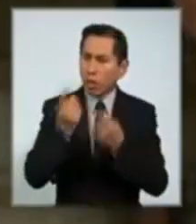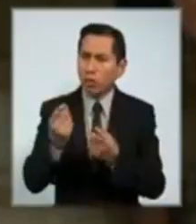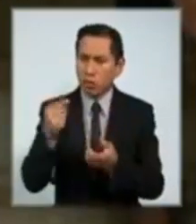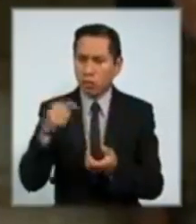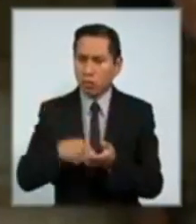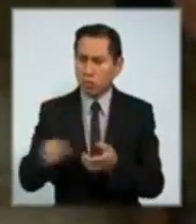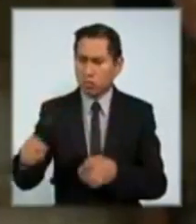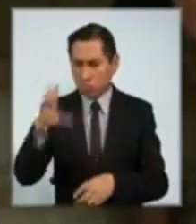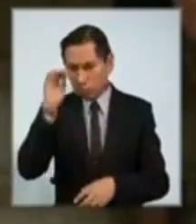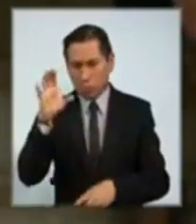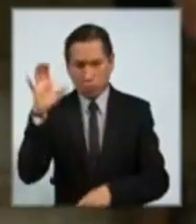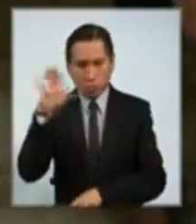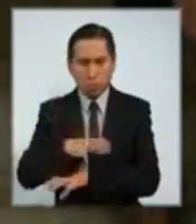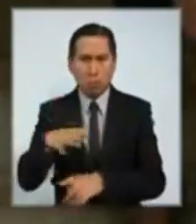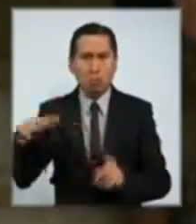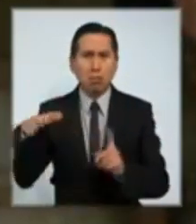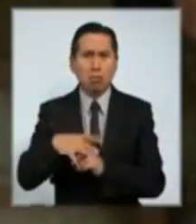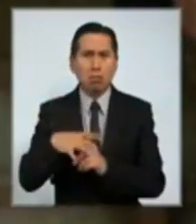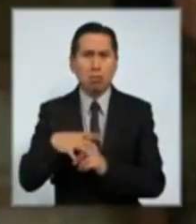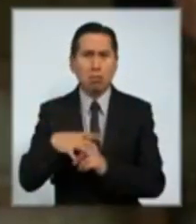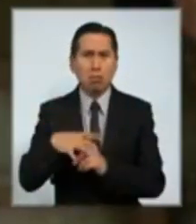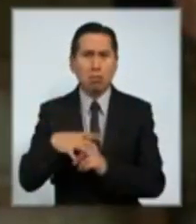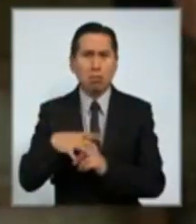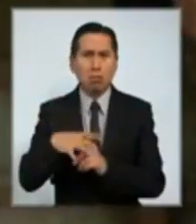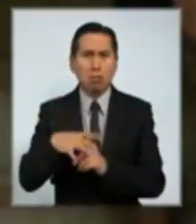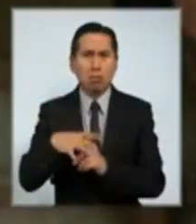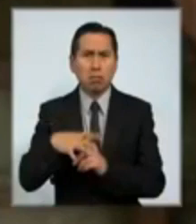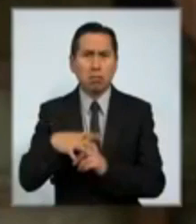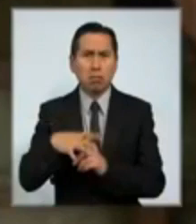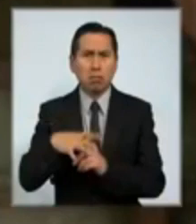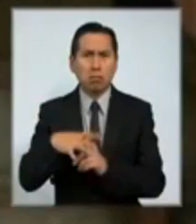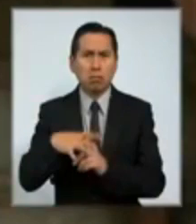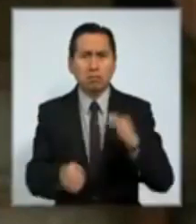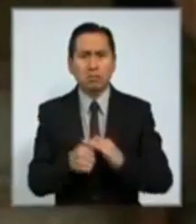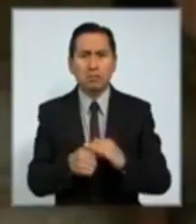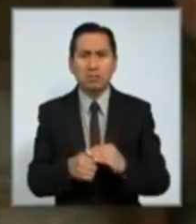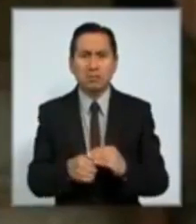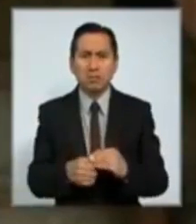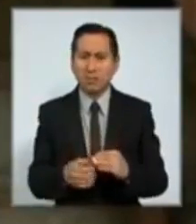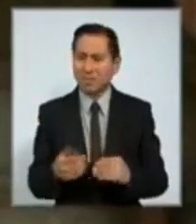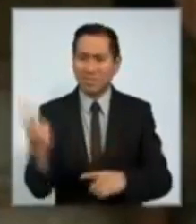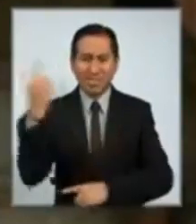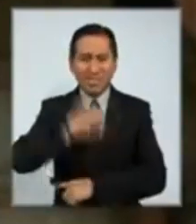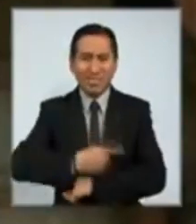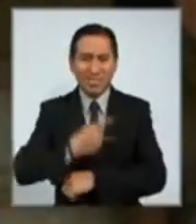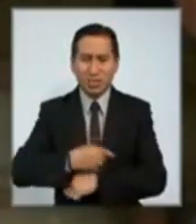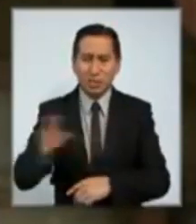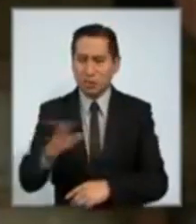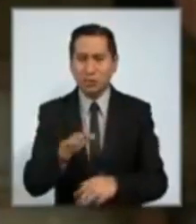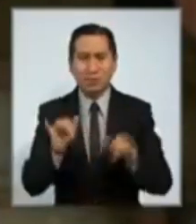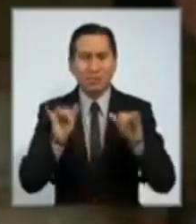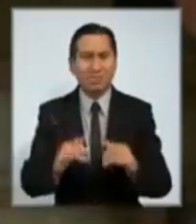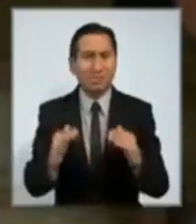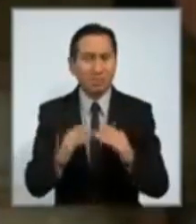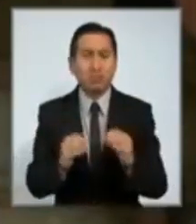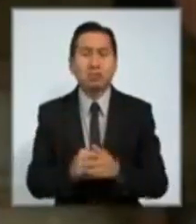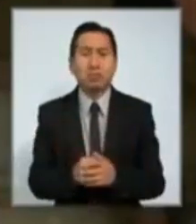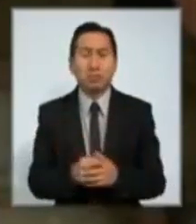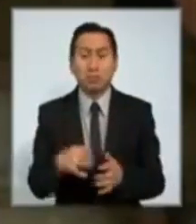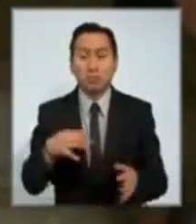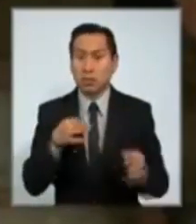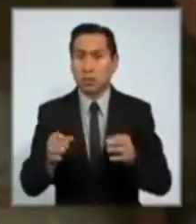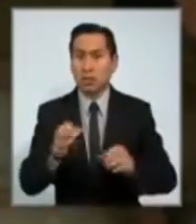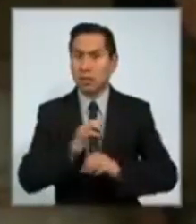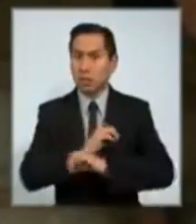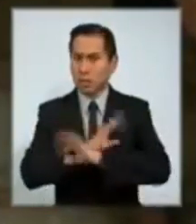violencia machista y violencia doméstica durante estos días de cuarentena. Quiero ser muy clara en este